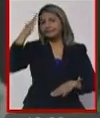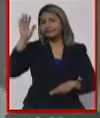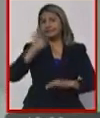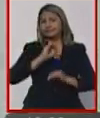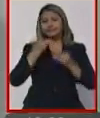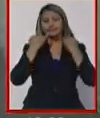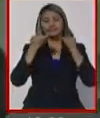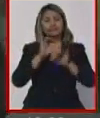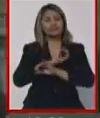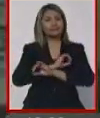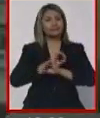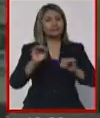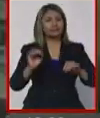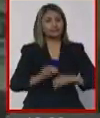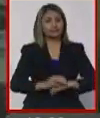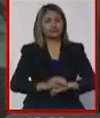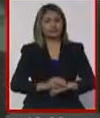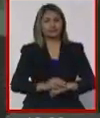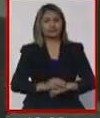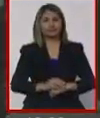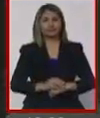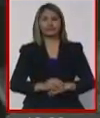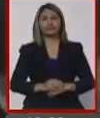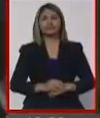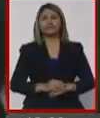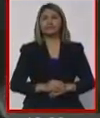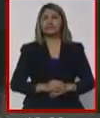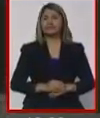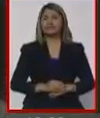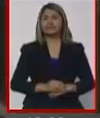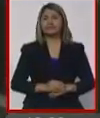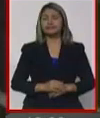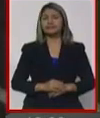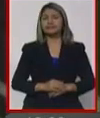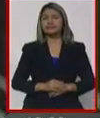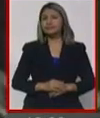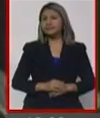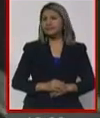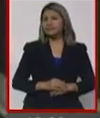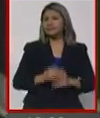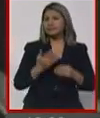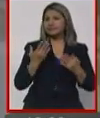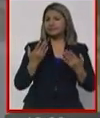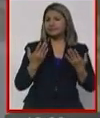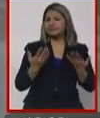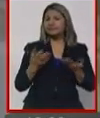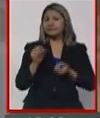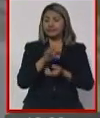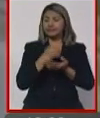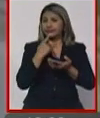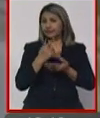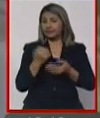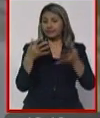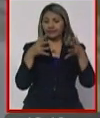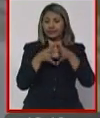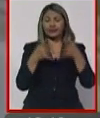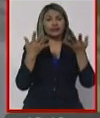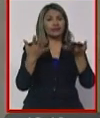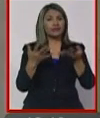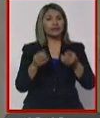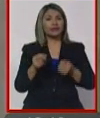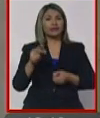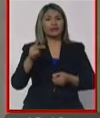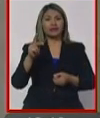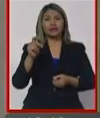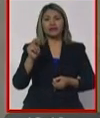nos hemos informado nosotros. Eso sí, pero no sabemos de qué hay. A pesar de que los bloqueos se registraron